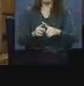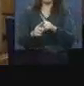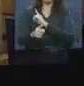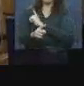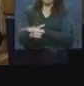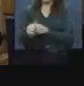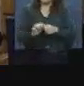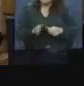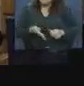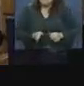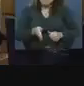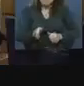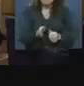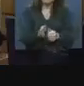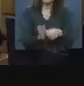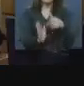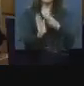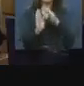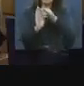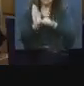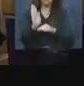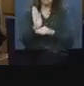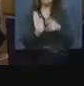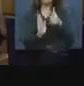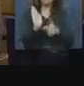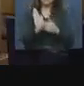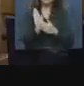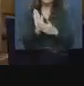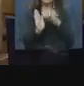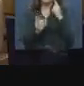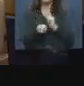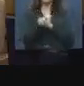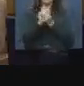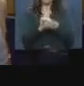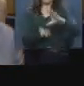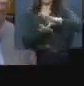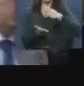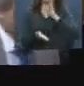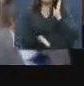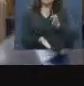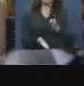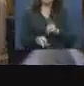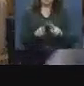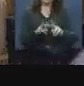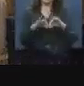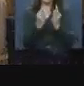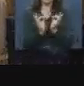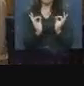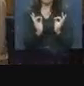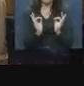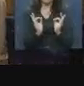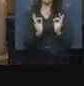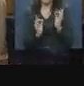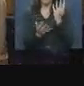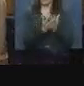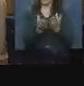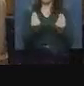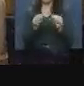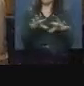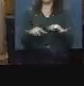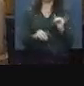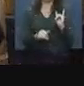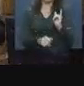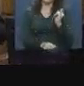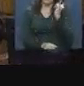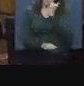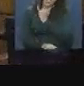político de reformas clave para el país debe abrirse paso a como dé lugar. Hemos tenido no poco en contra, hemos cometido